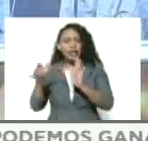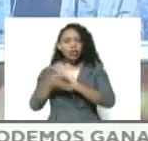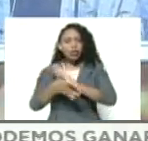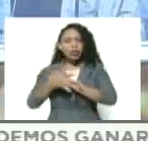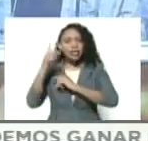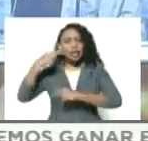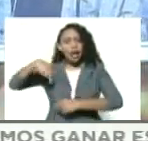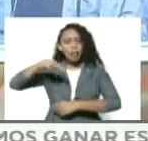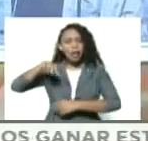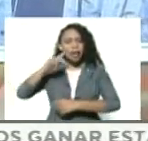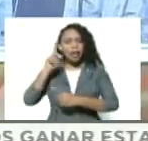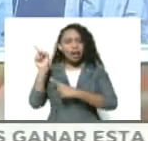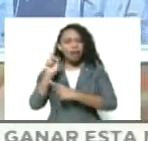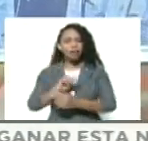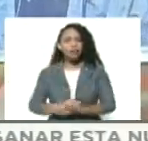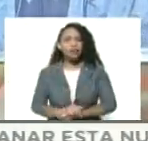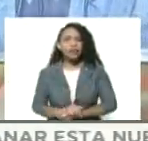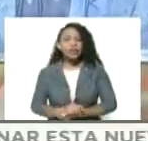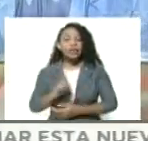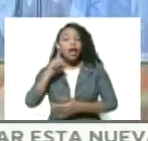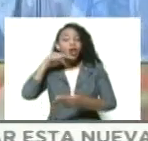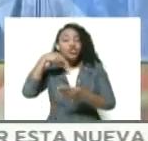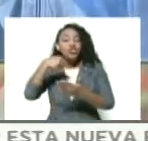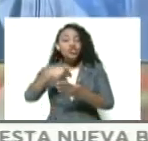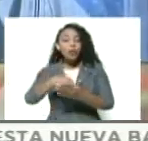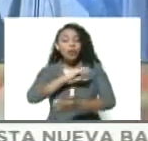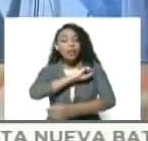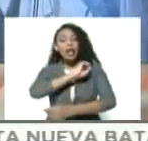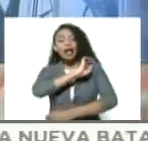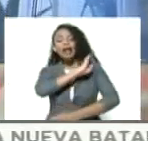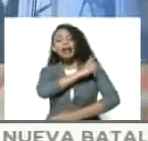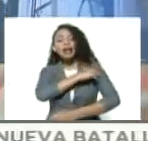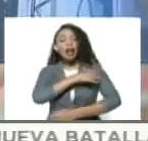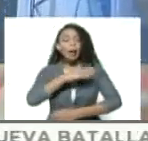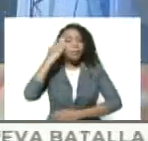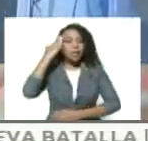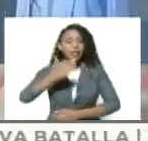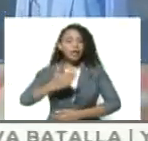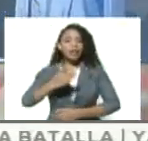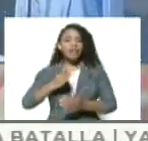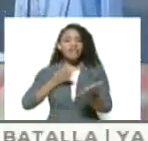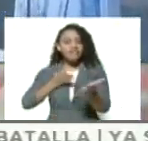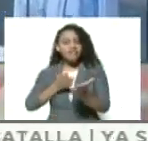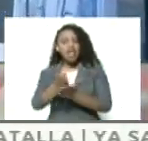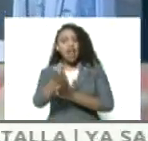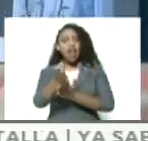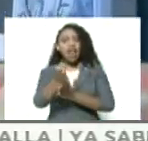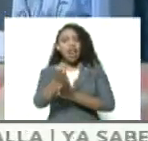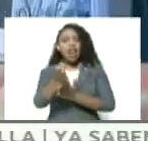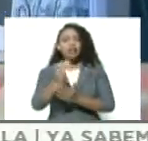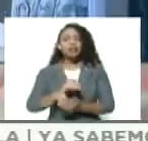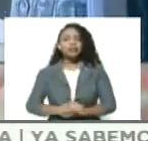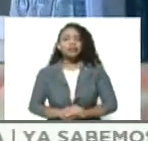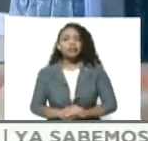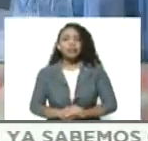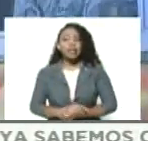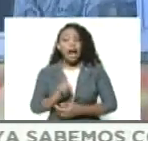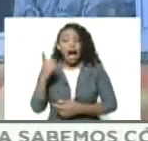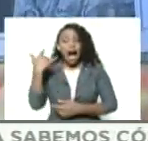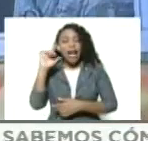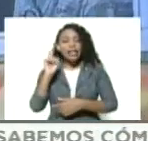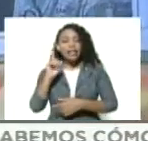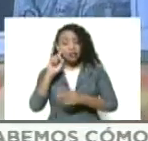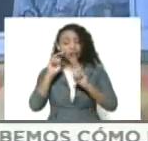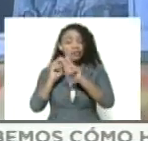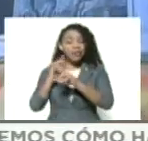de la Candelaria, lleva el nombre del general de la lealtad, Rafael Urdaneta. Ahí vi al